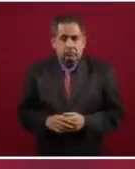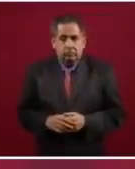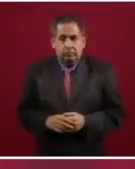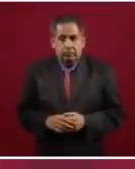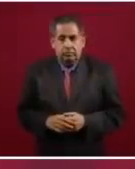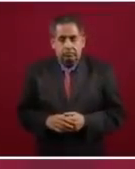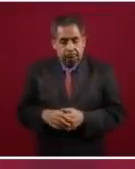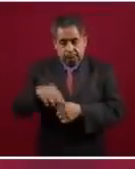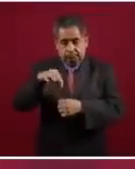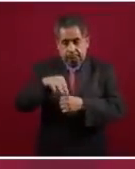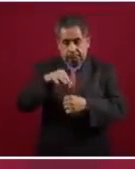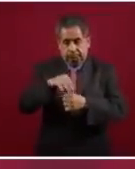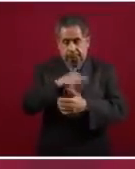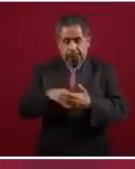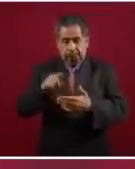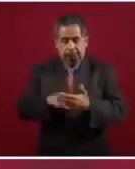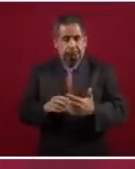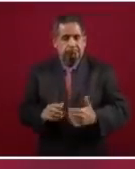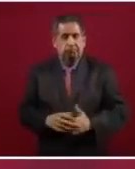Votar